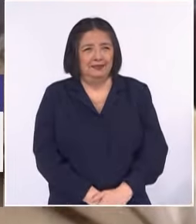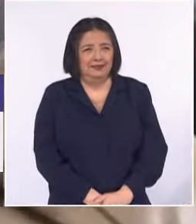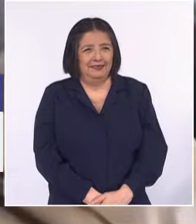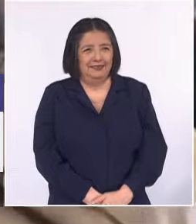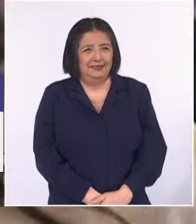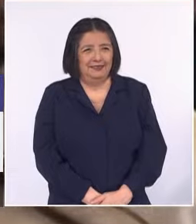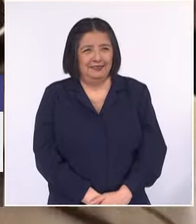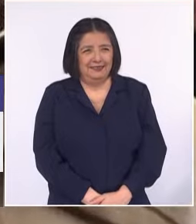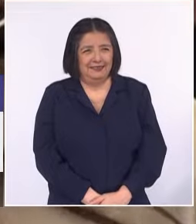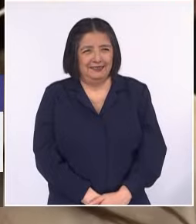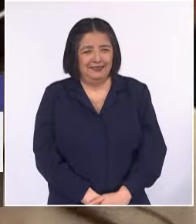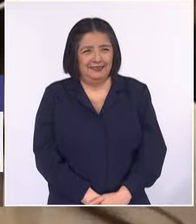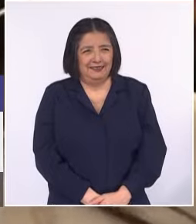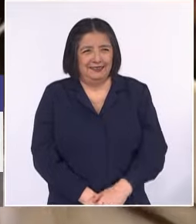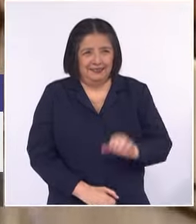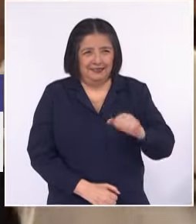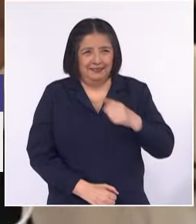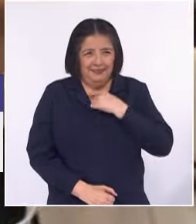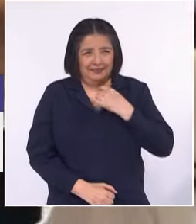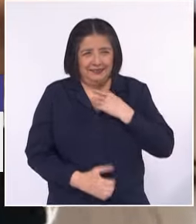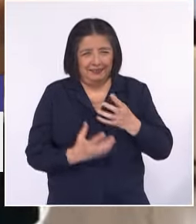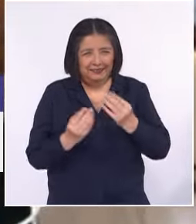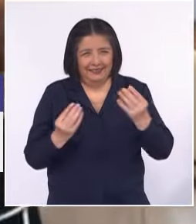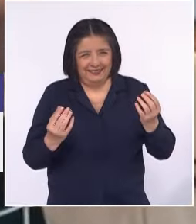Sí, me gusta mucho.